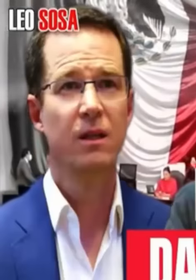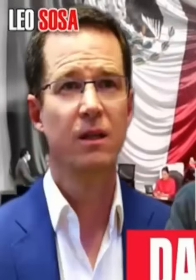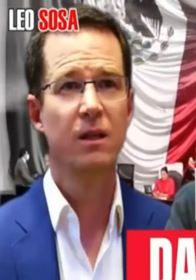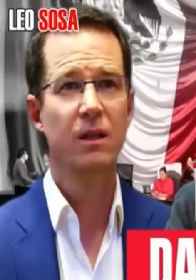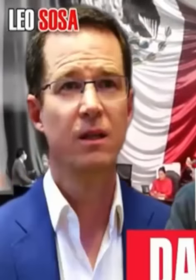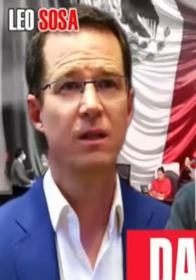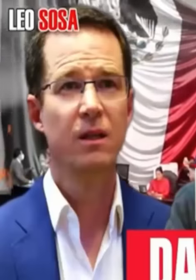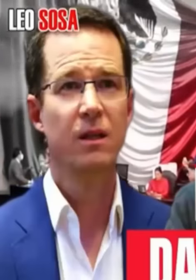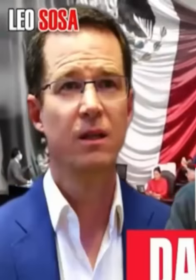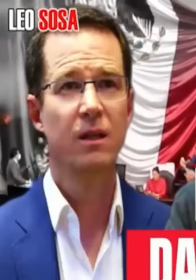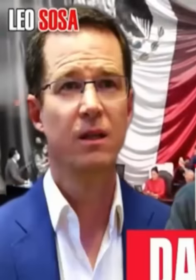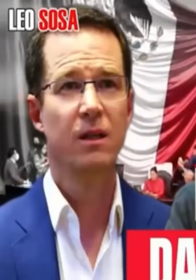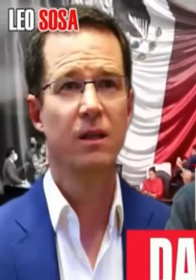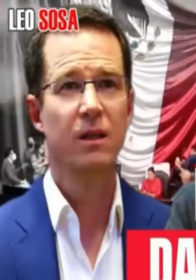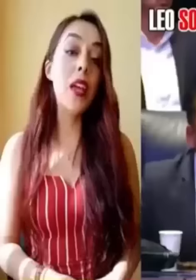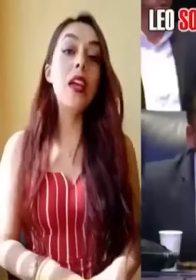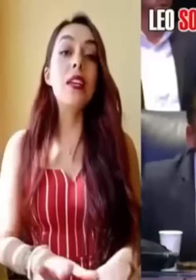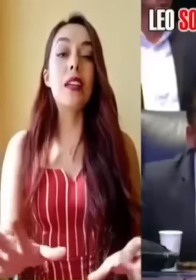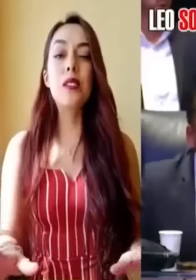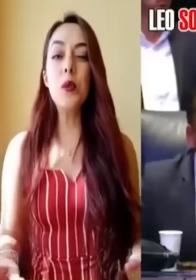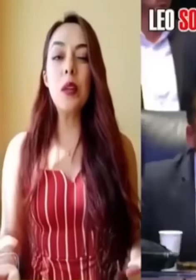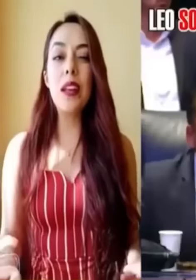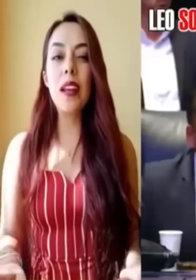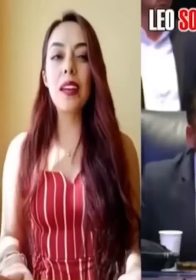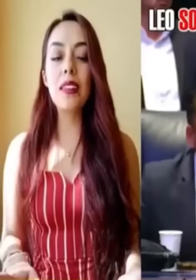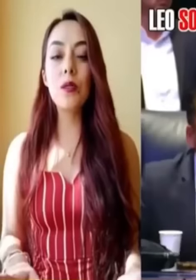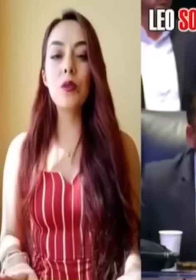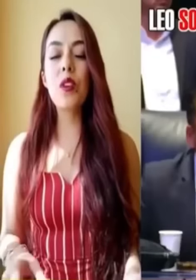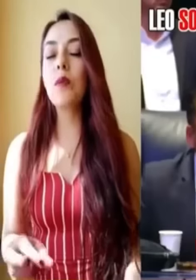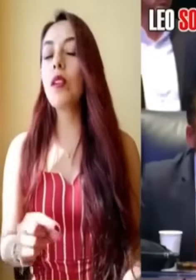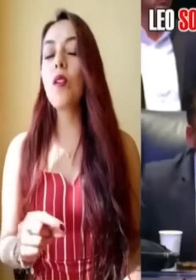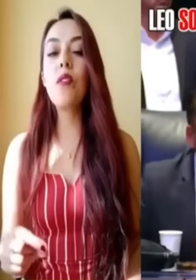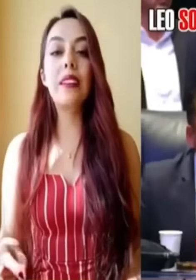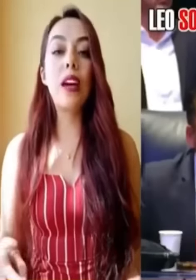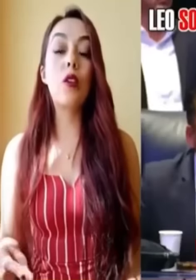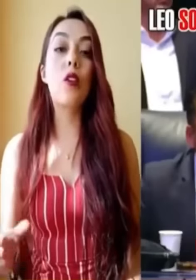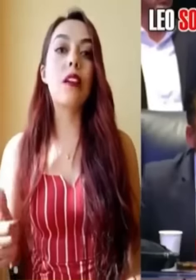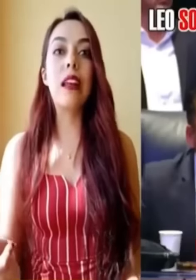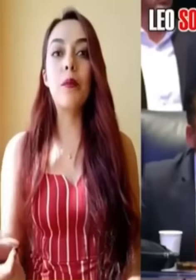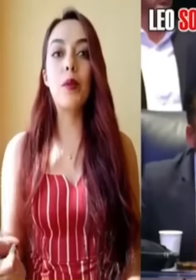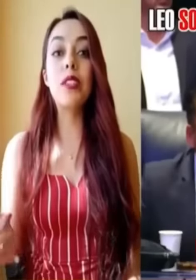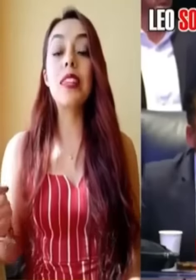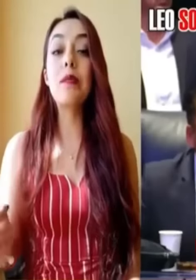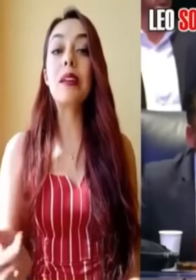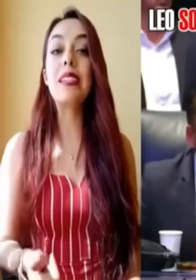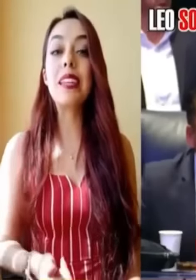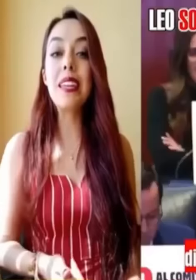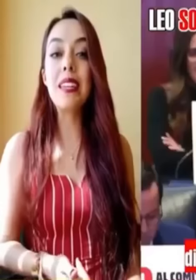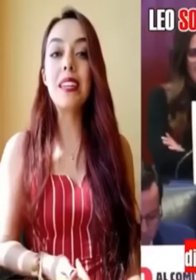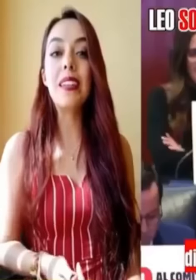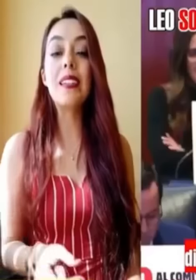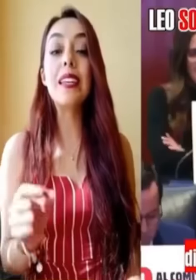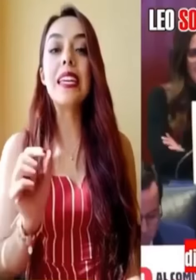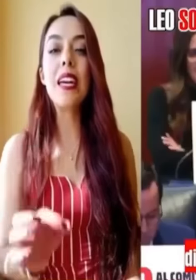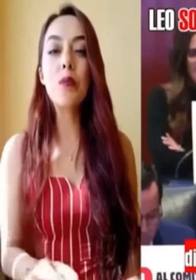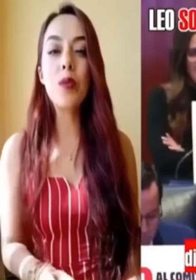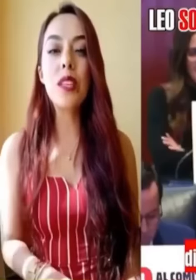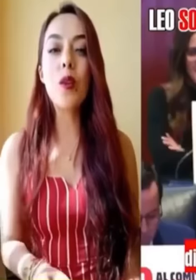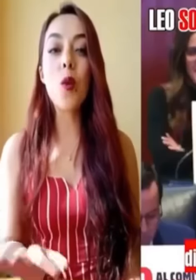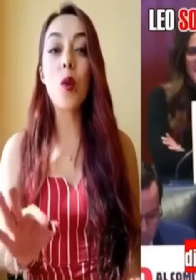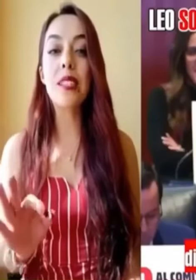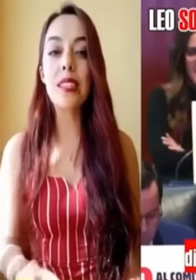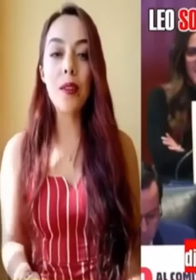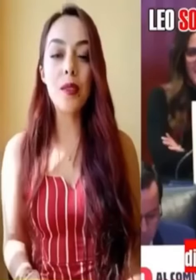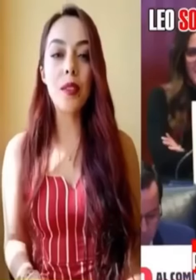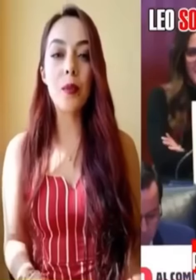la presidencia de la CNDH. Tras una larga discusión, no faltaron los reclamos, dimes y diretes, y que